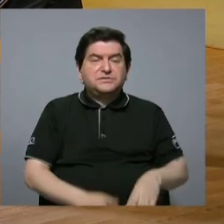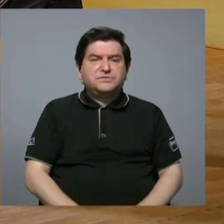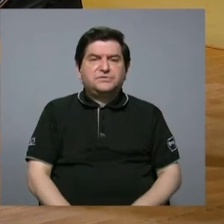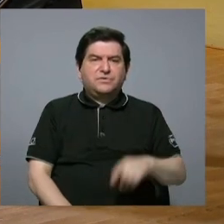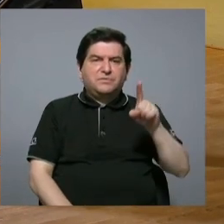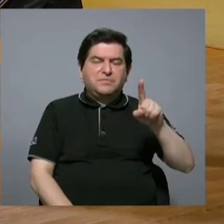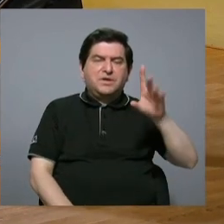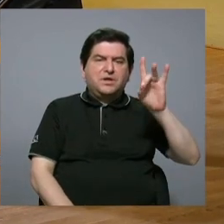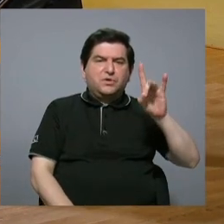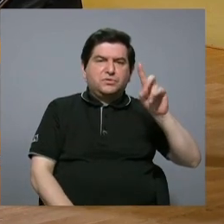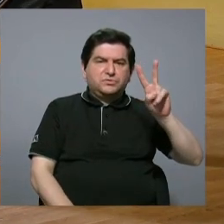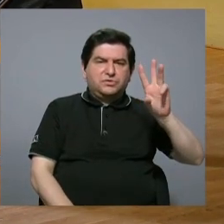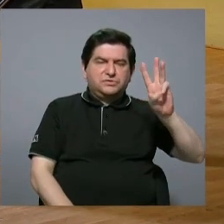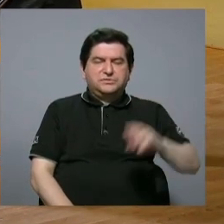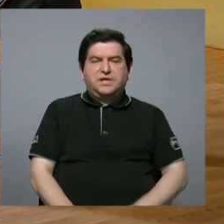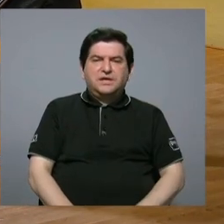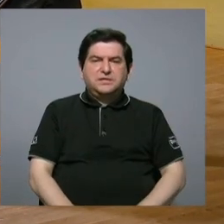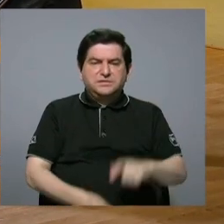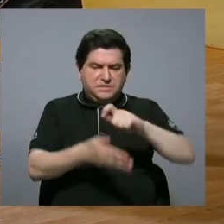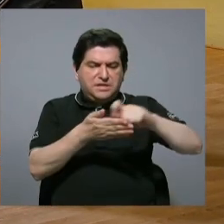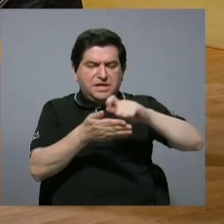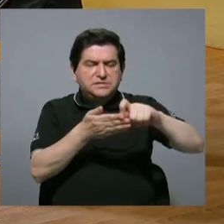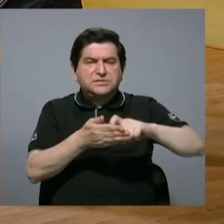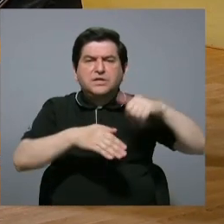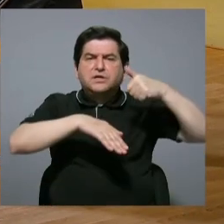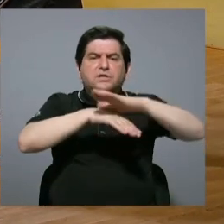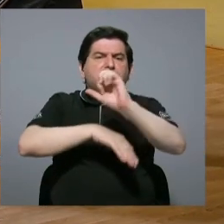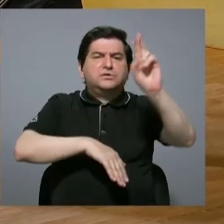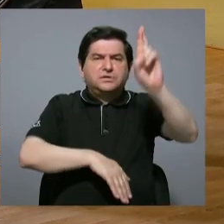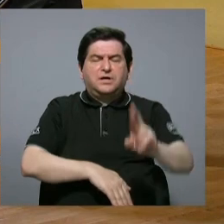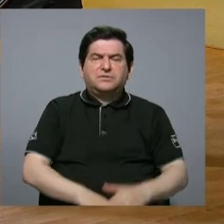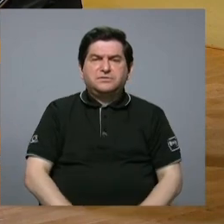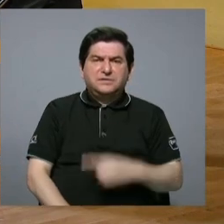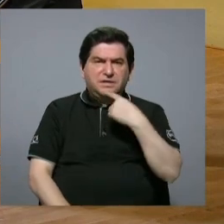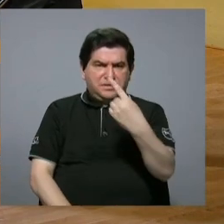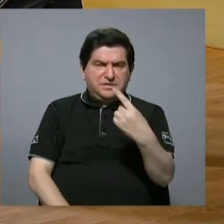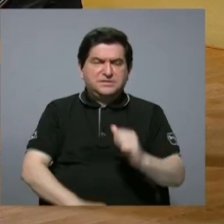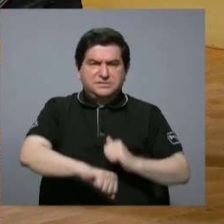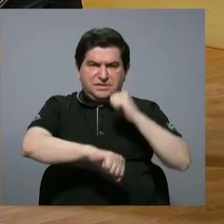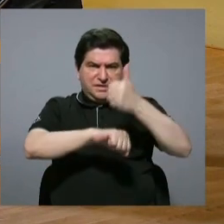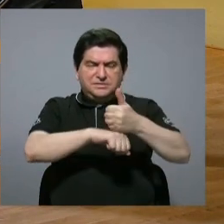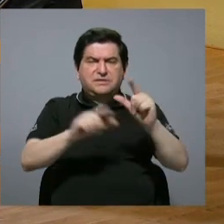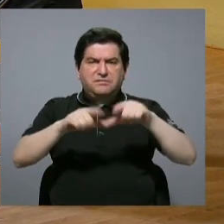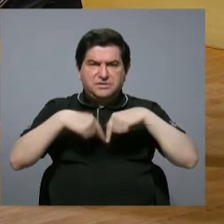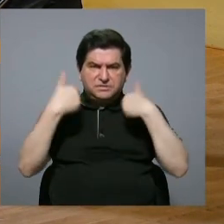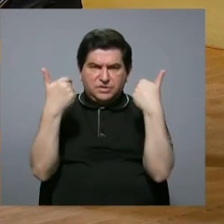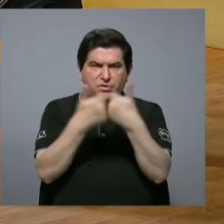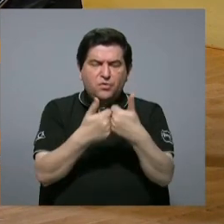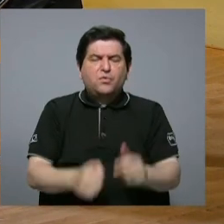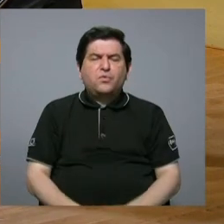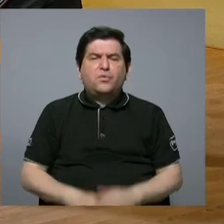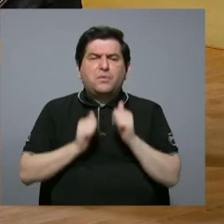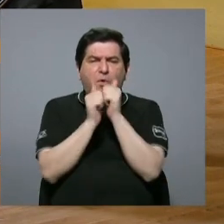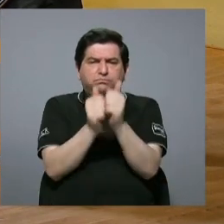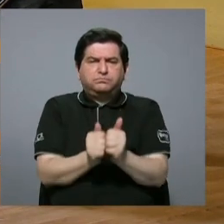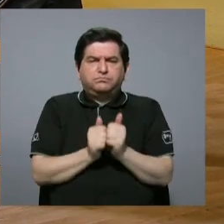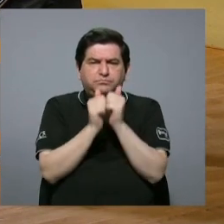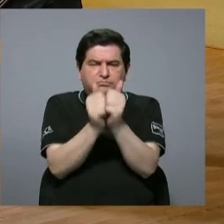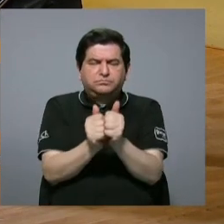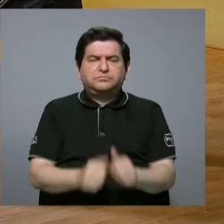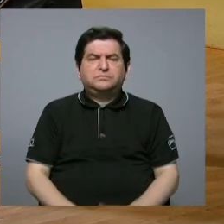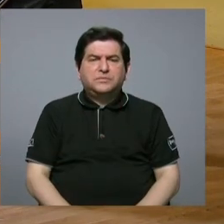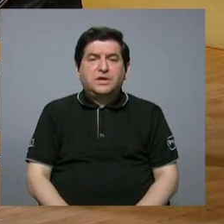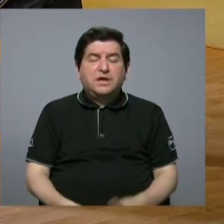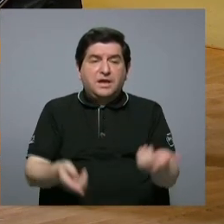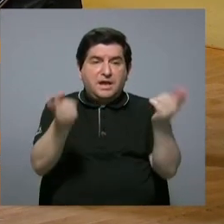26 notas a Costa Rica donde dice que va a formar un escuadrón de caballería en el partido